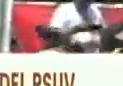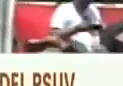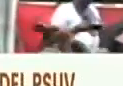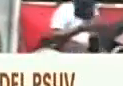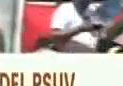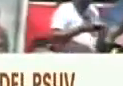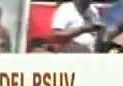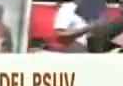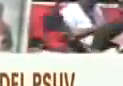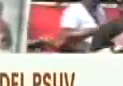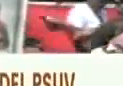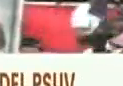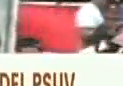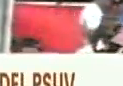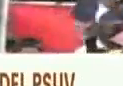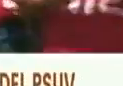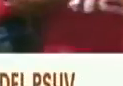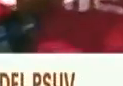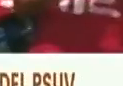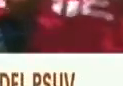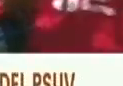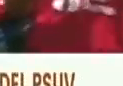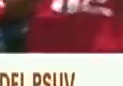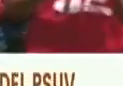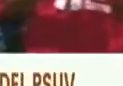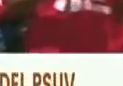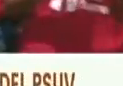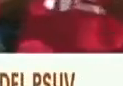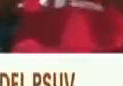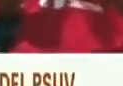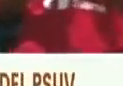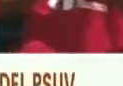puerta y del valle de Morón.